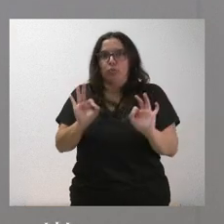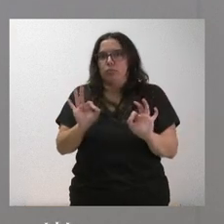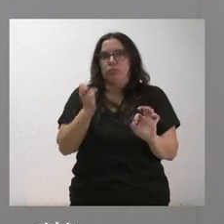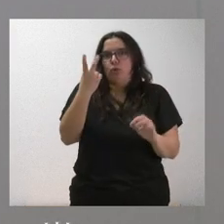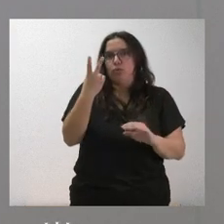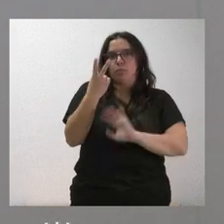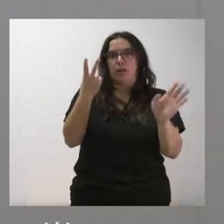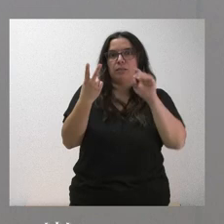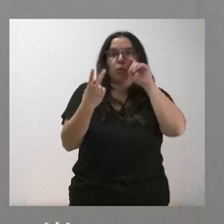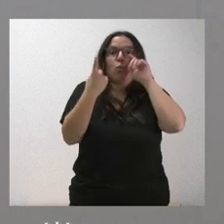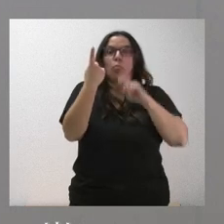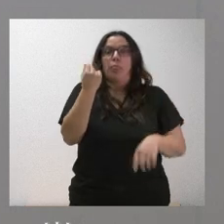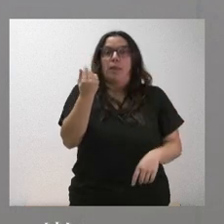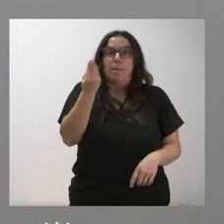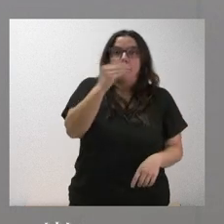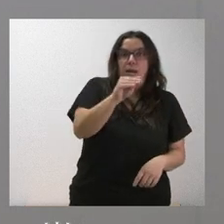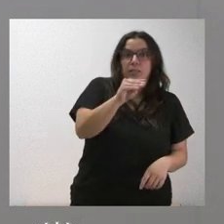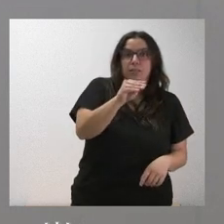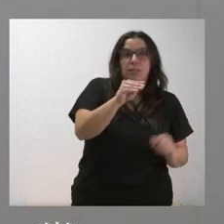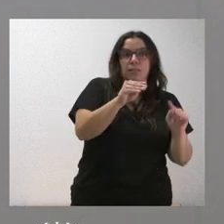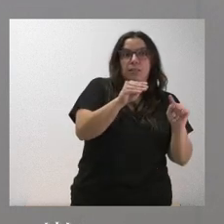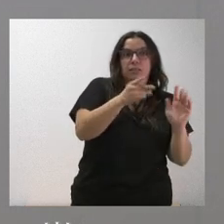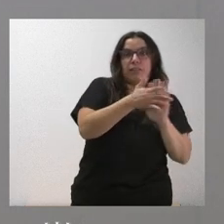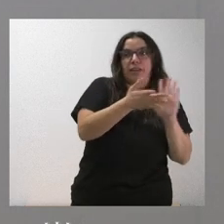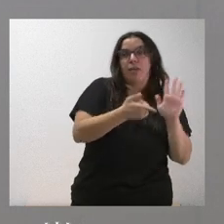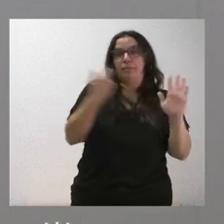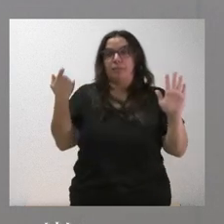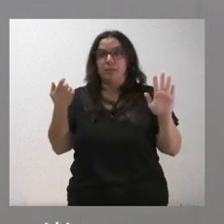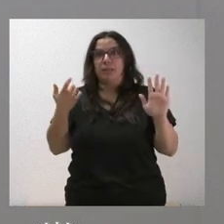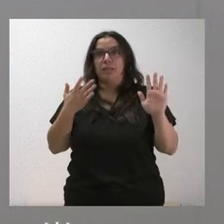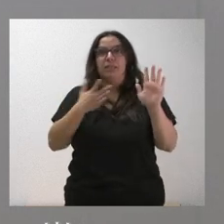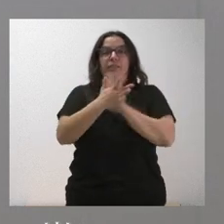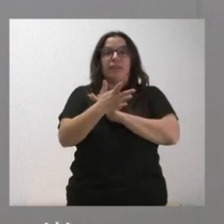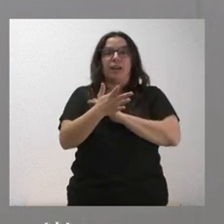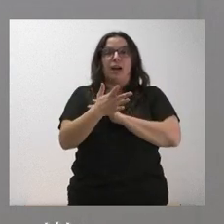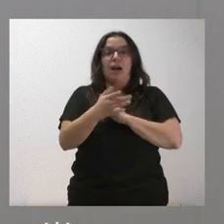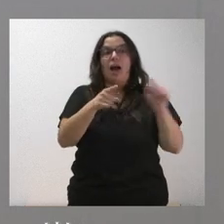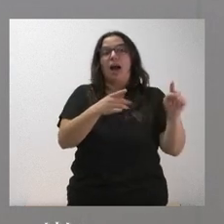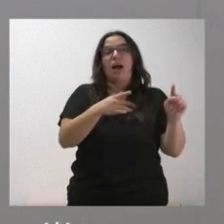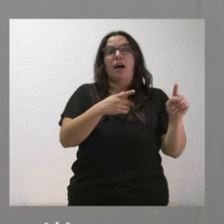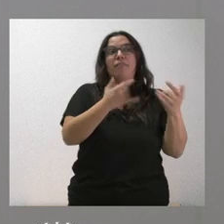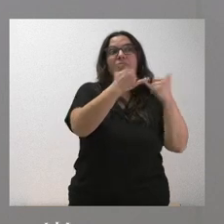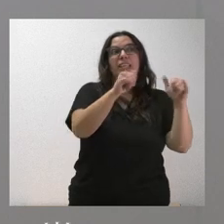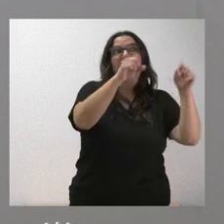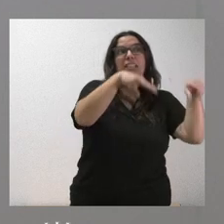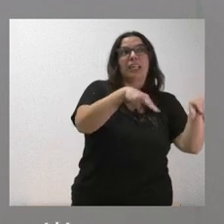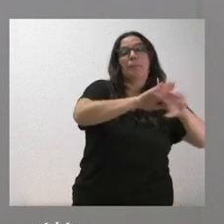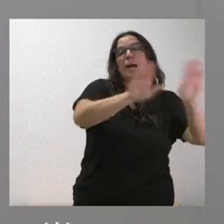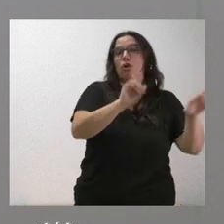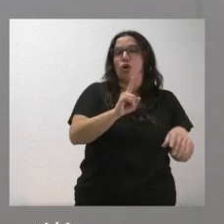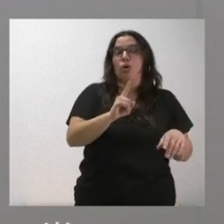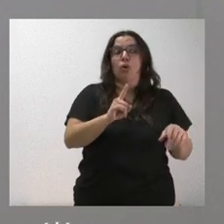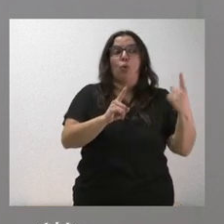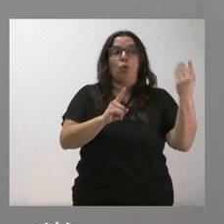meter un día más supone quitar otro no es que la junta de castillón deca que un día que podía ser festivo no lo es meter un día más supone quitar